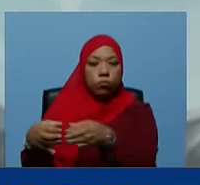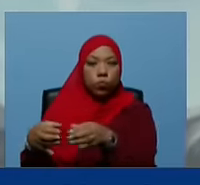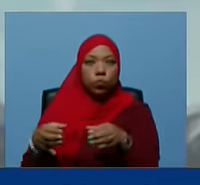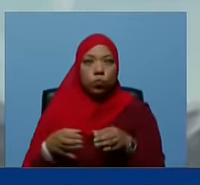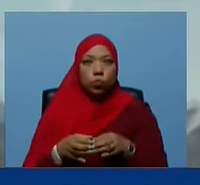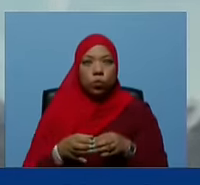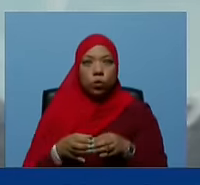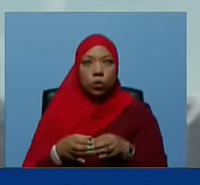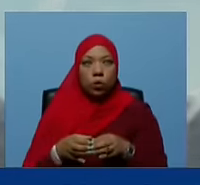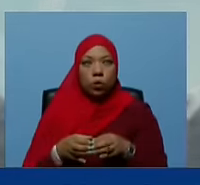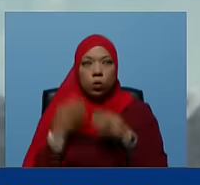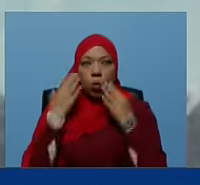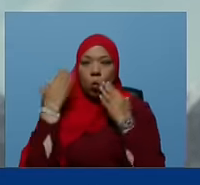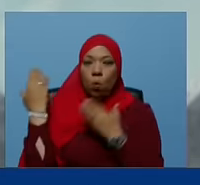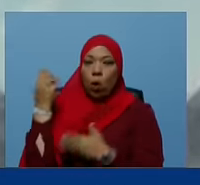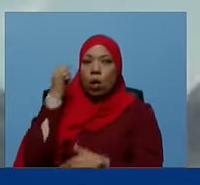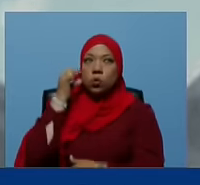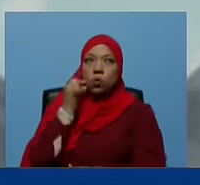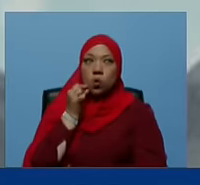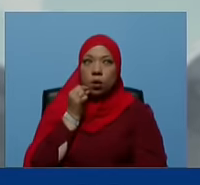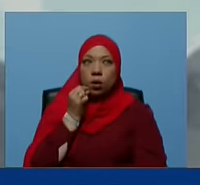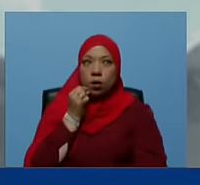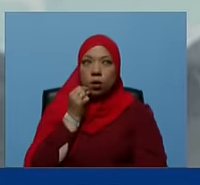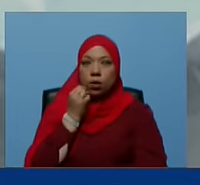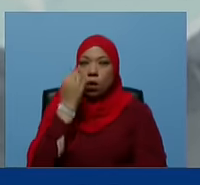Allí iba él al frente.